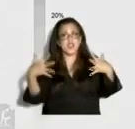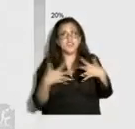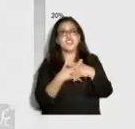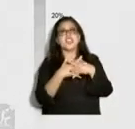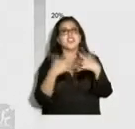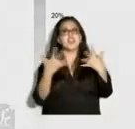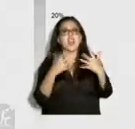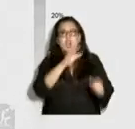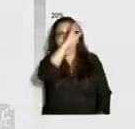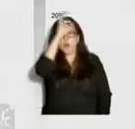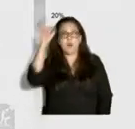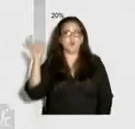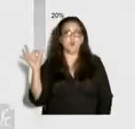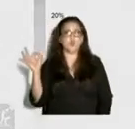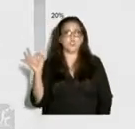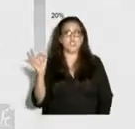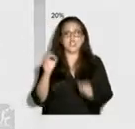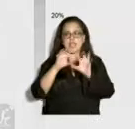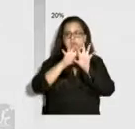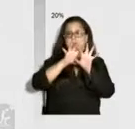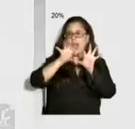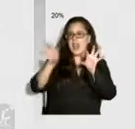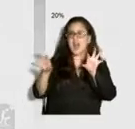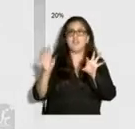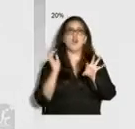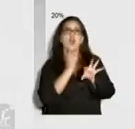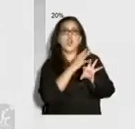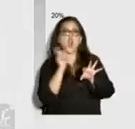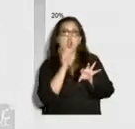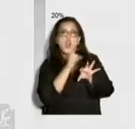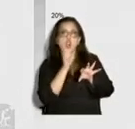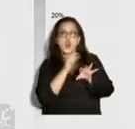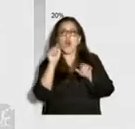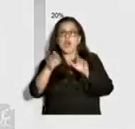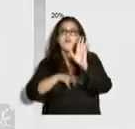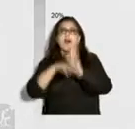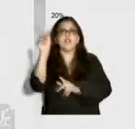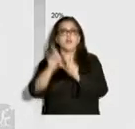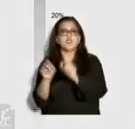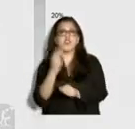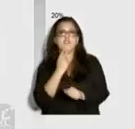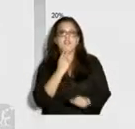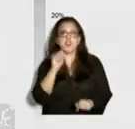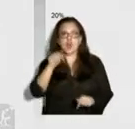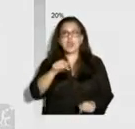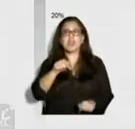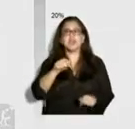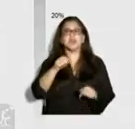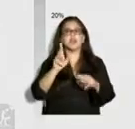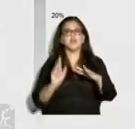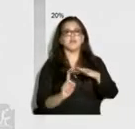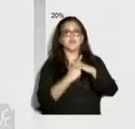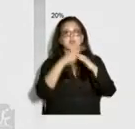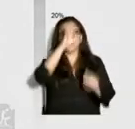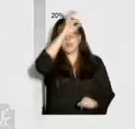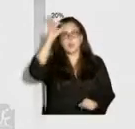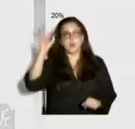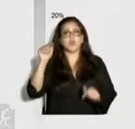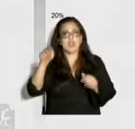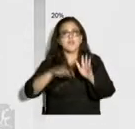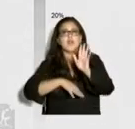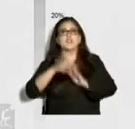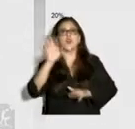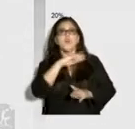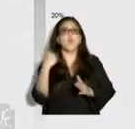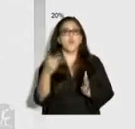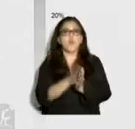ancestría mapuche que está al lado del color rojo. Donde hay mayor ancestría mapuche, hay mayor mortalidad por cáncer de vesícula biliar. No